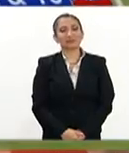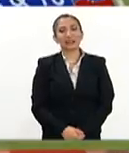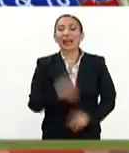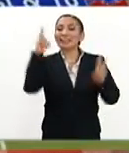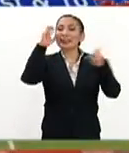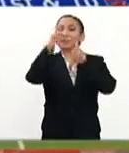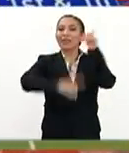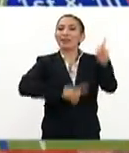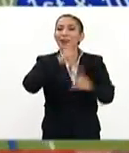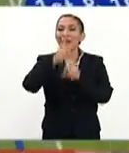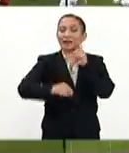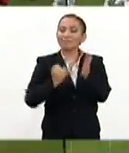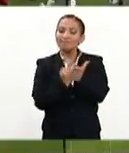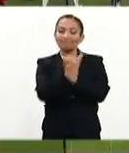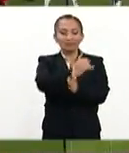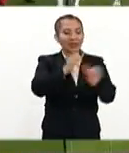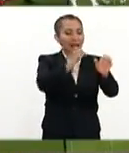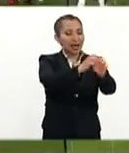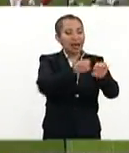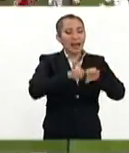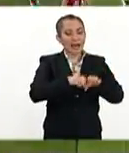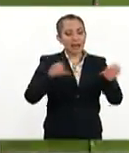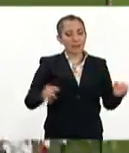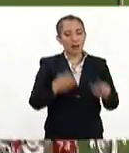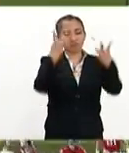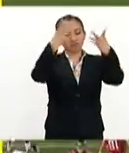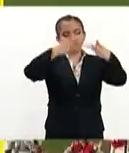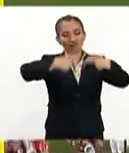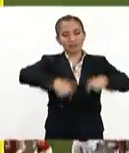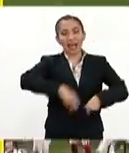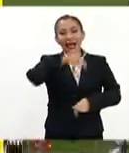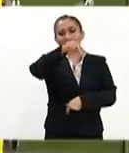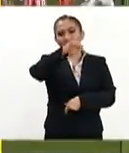Y en los deportes quedaron definidos los encuentros de la ronda divisional de la NFL.